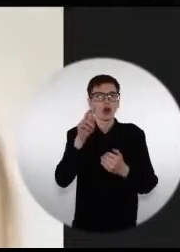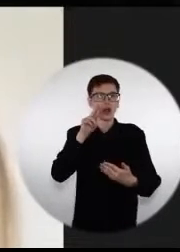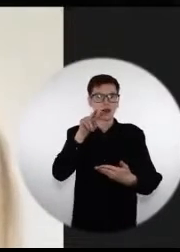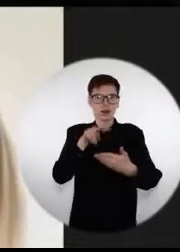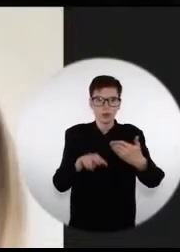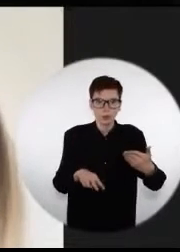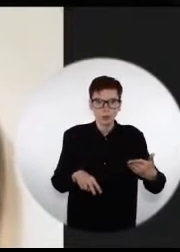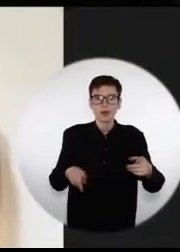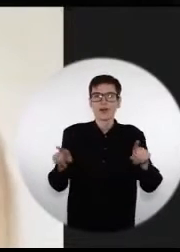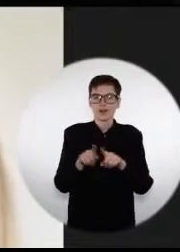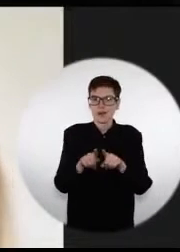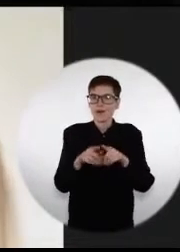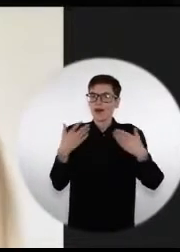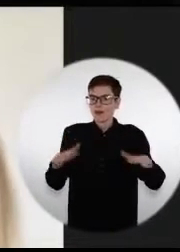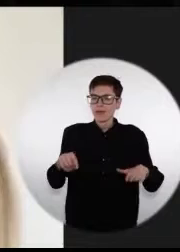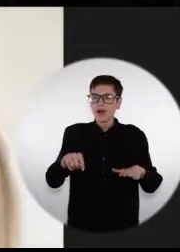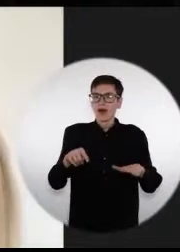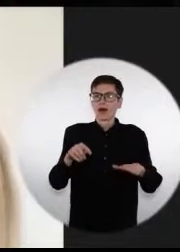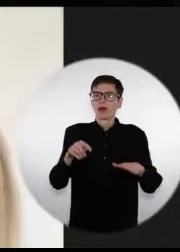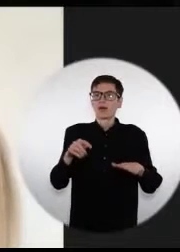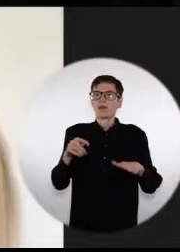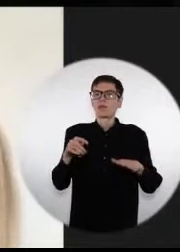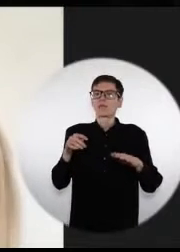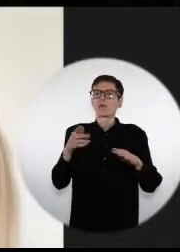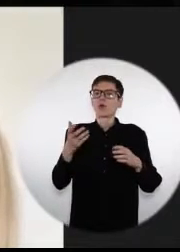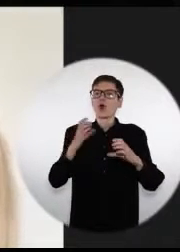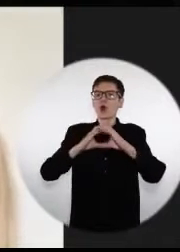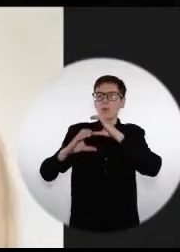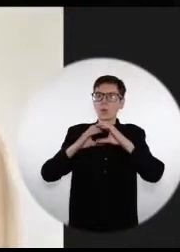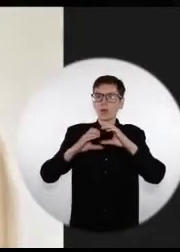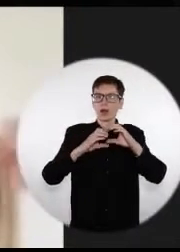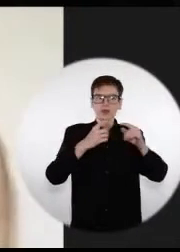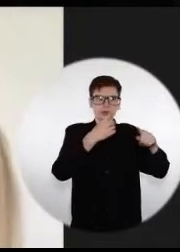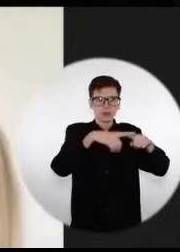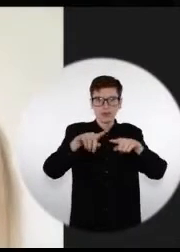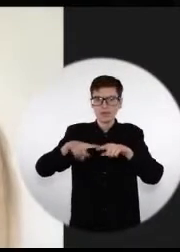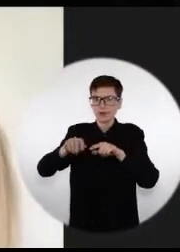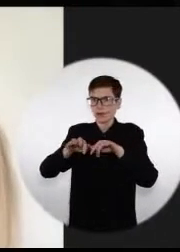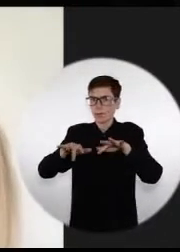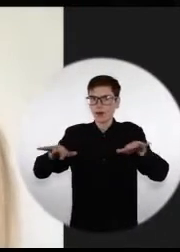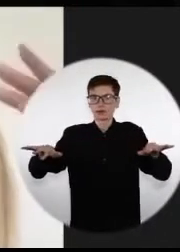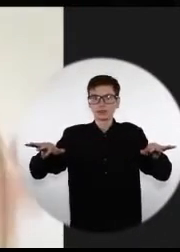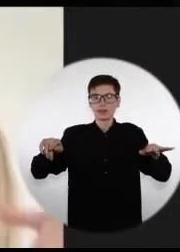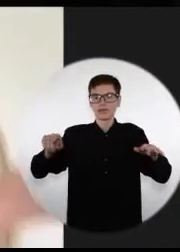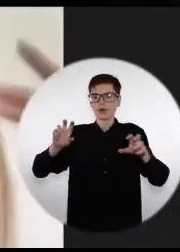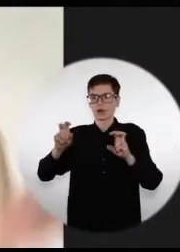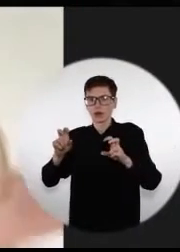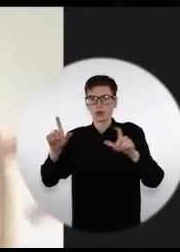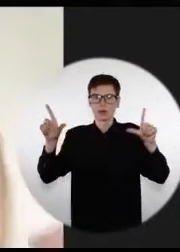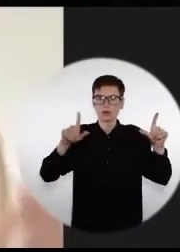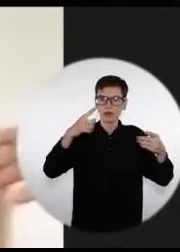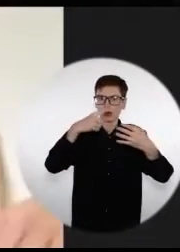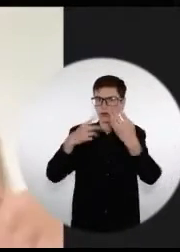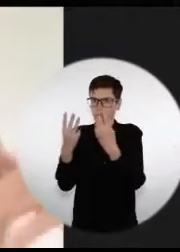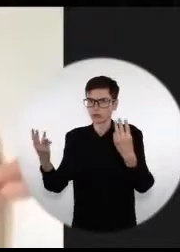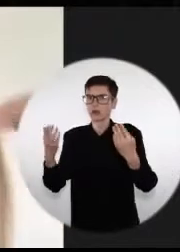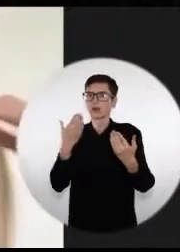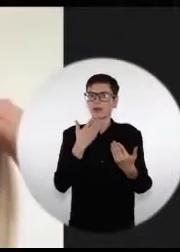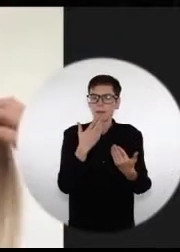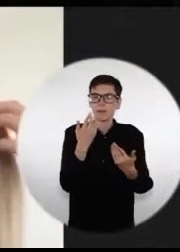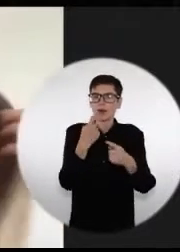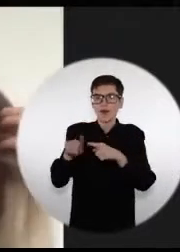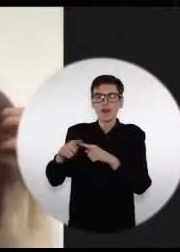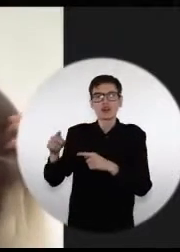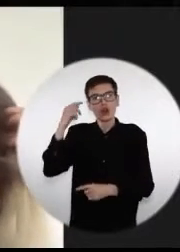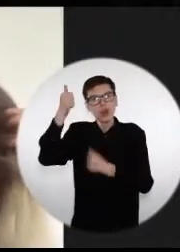libros infantiles la radio una también estaba con libro infantil con lectura entonces yo creo que ya hay un tema del medio